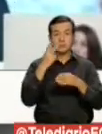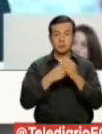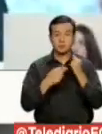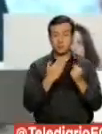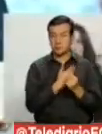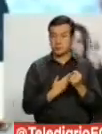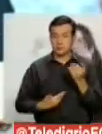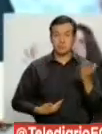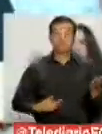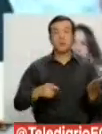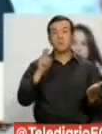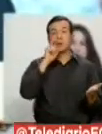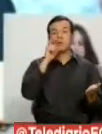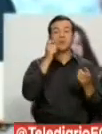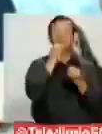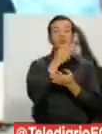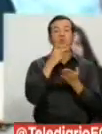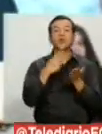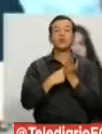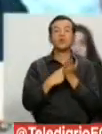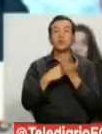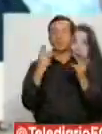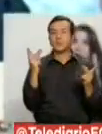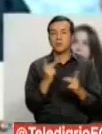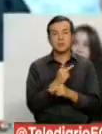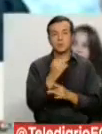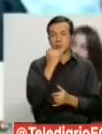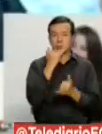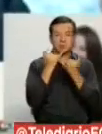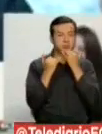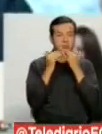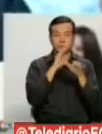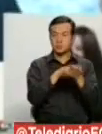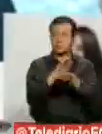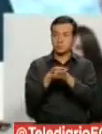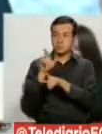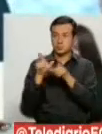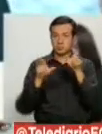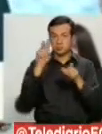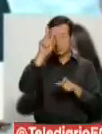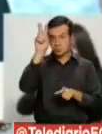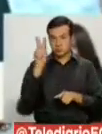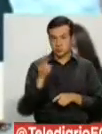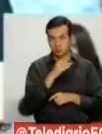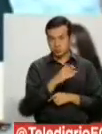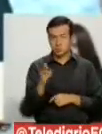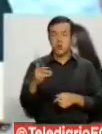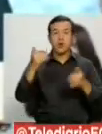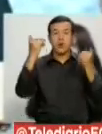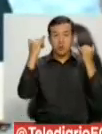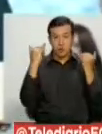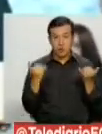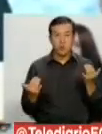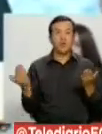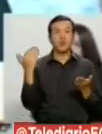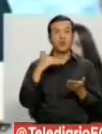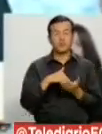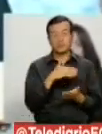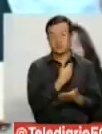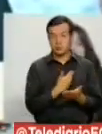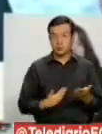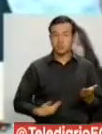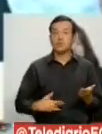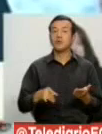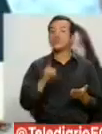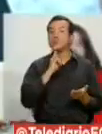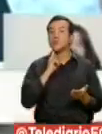Nicolás Maduro afirmó que se trató de una reunión perversa e hizo un llamado a los venezolanos. Hoy otra vez el presidente de Estados